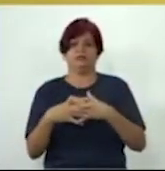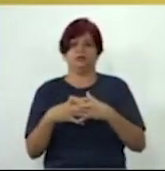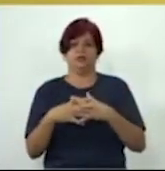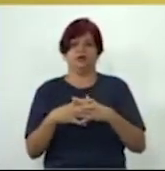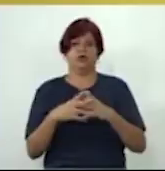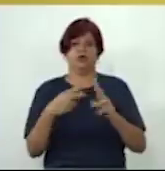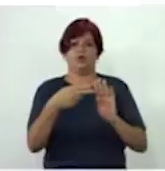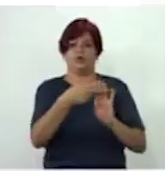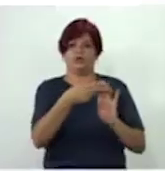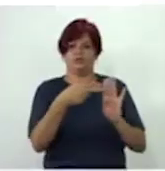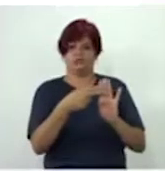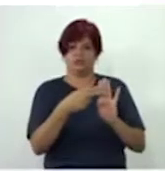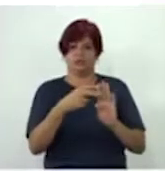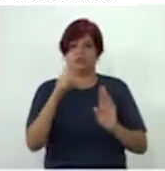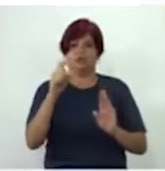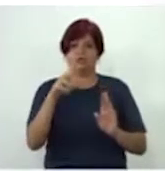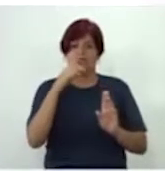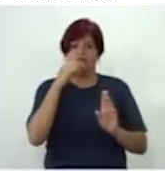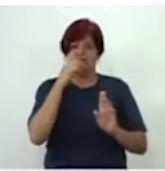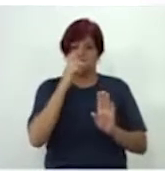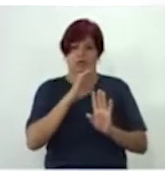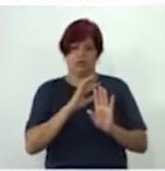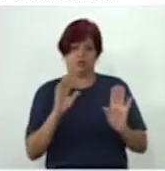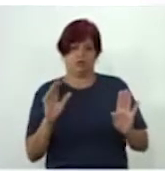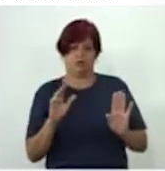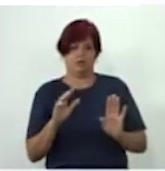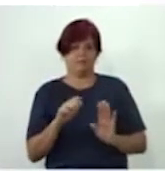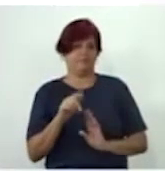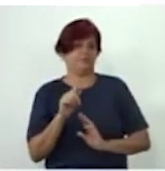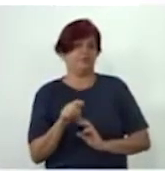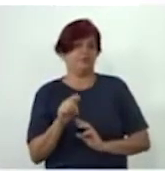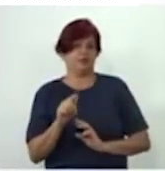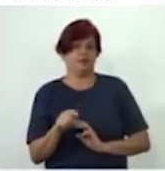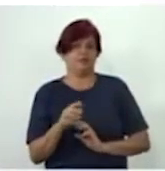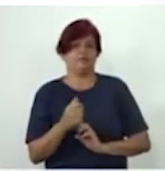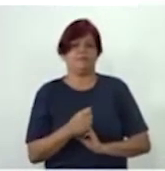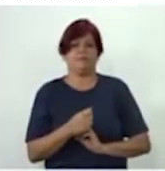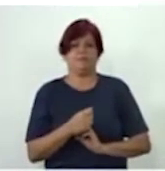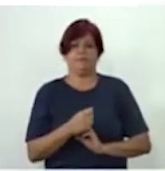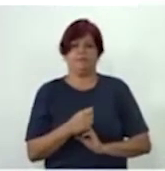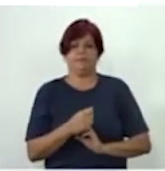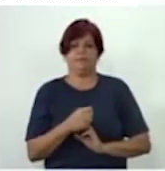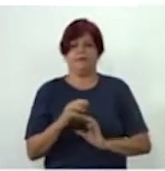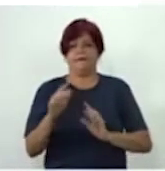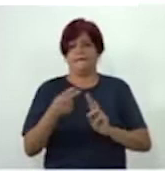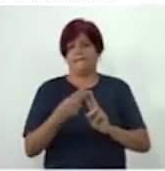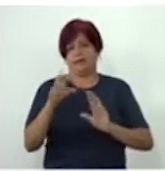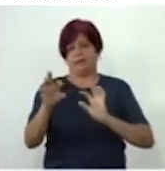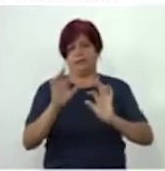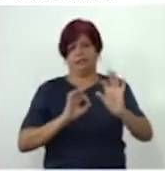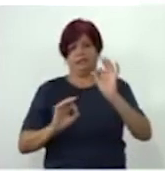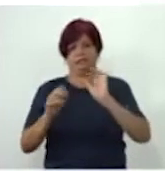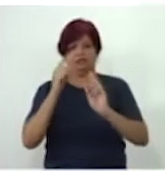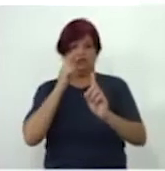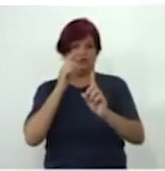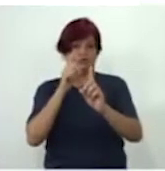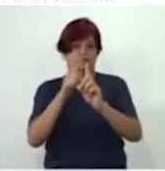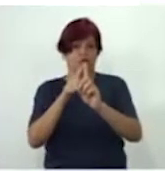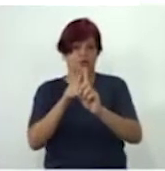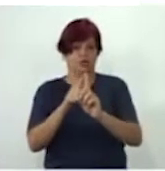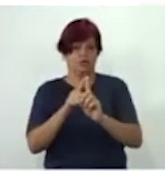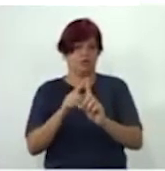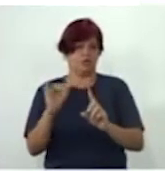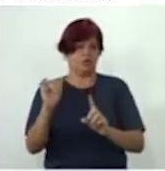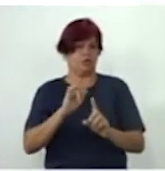ciencias naturales, que en este caso, para seleccionar los objetivos, también se utilizó